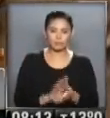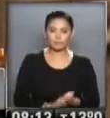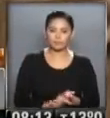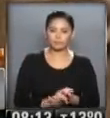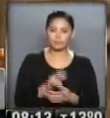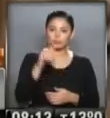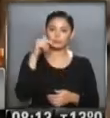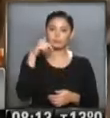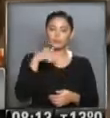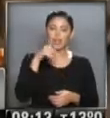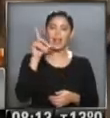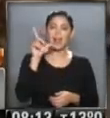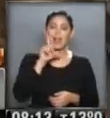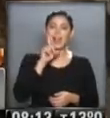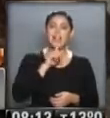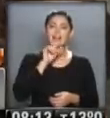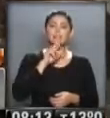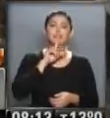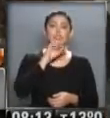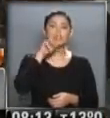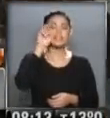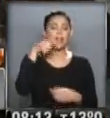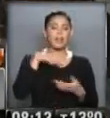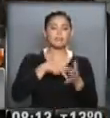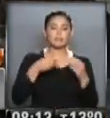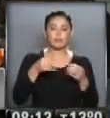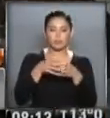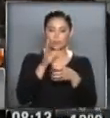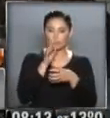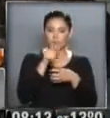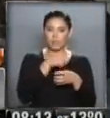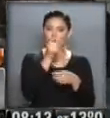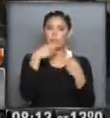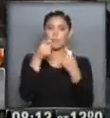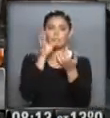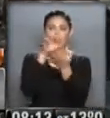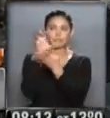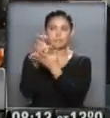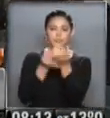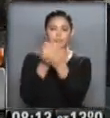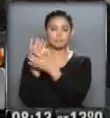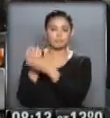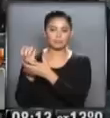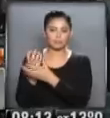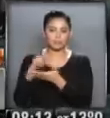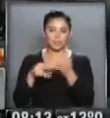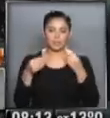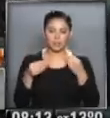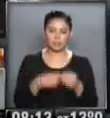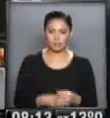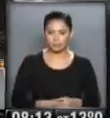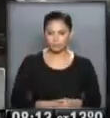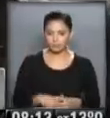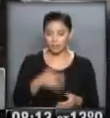esta investigación lo que revela lo que significa que el grupo Clarín tenga estas empresas fuera del país la realidad es que marca